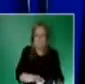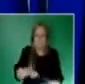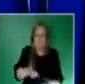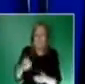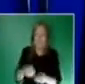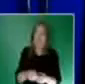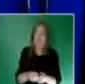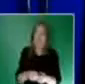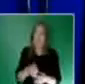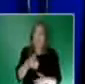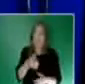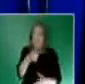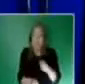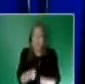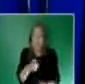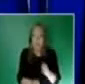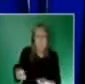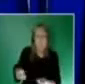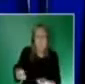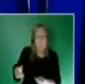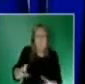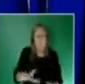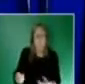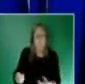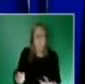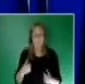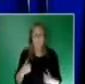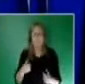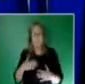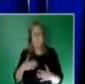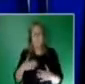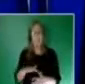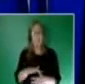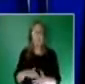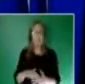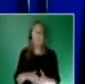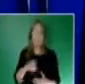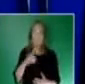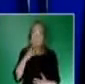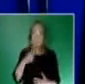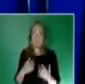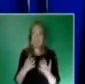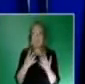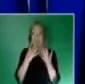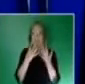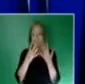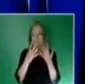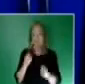es una penillanura casi el 90% de su territorio es aprovechable